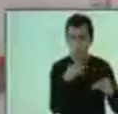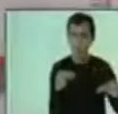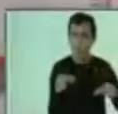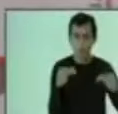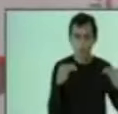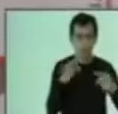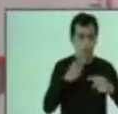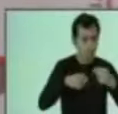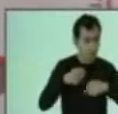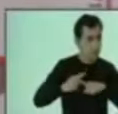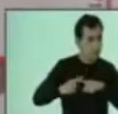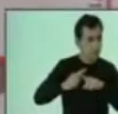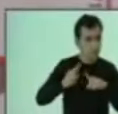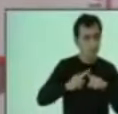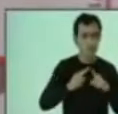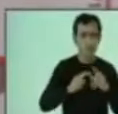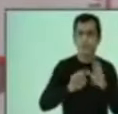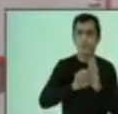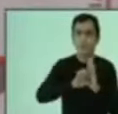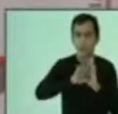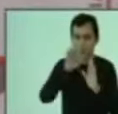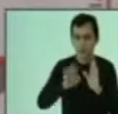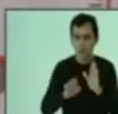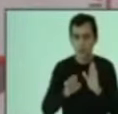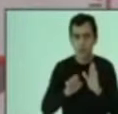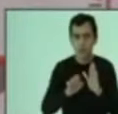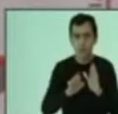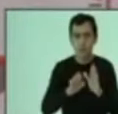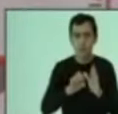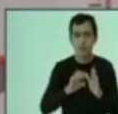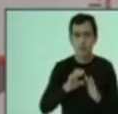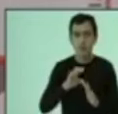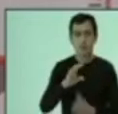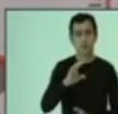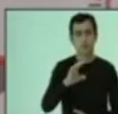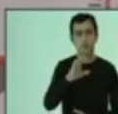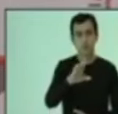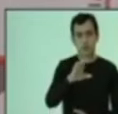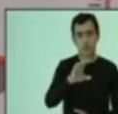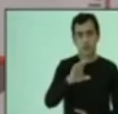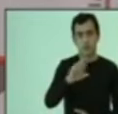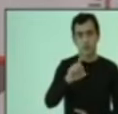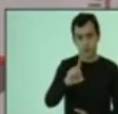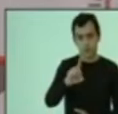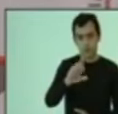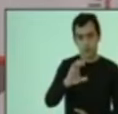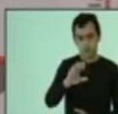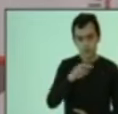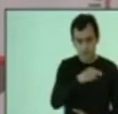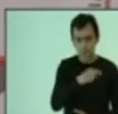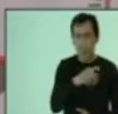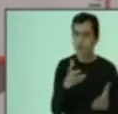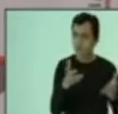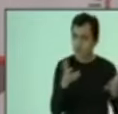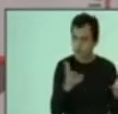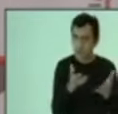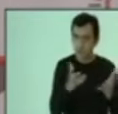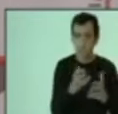empresas, y la prueba está que se hizo un centro de desarrollo comunitario precisamente